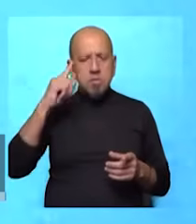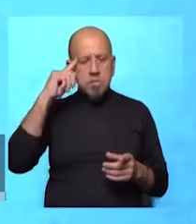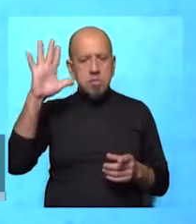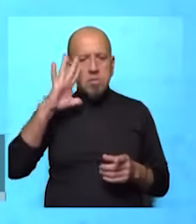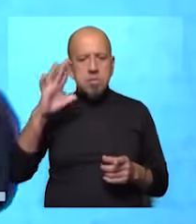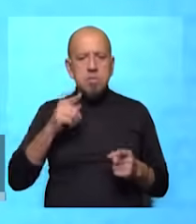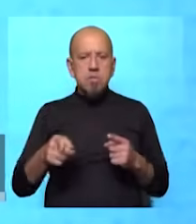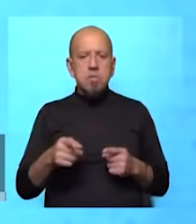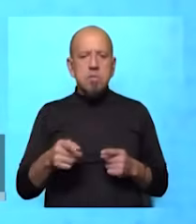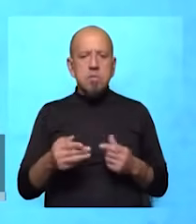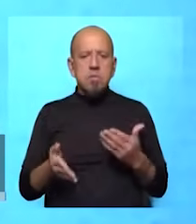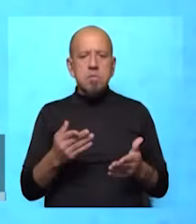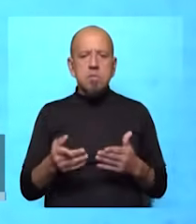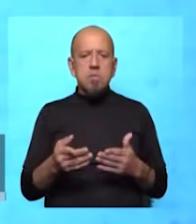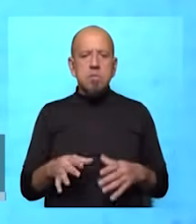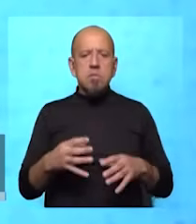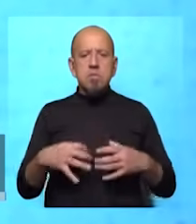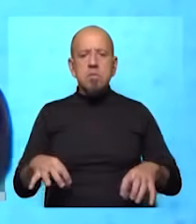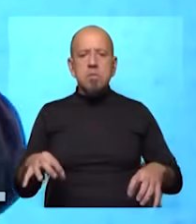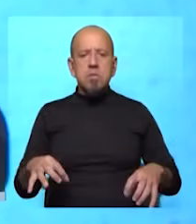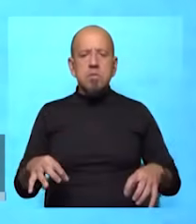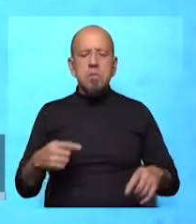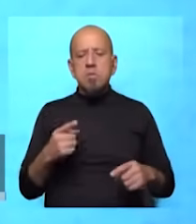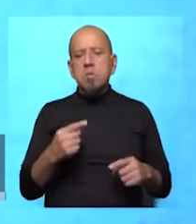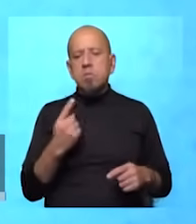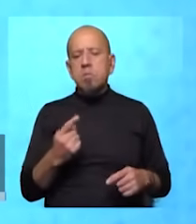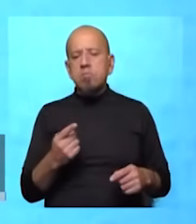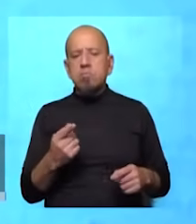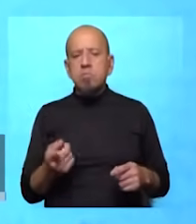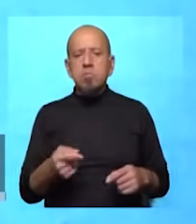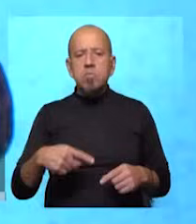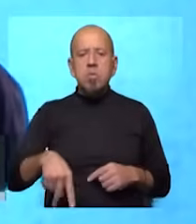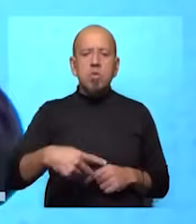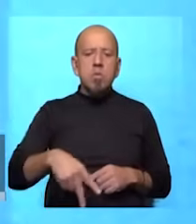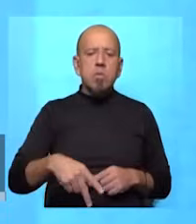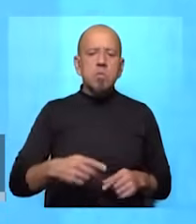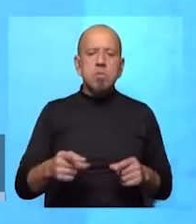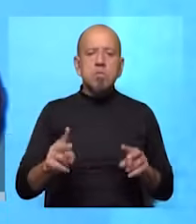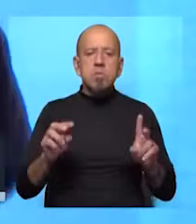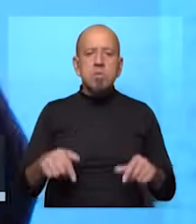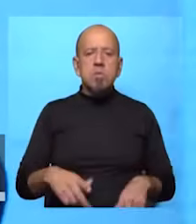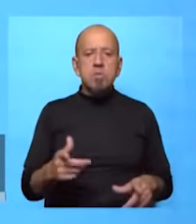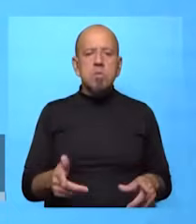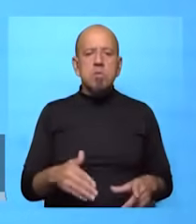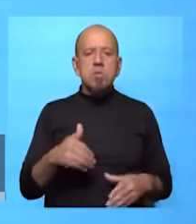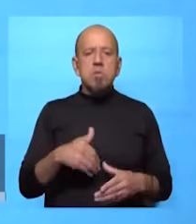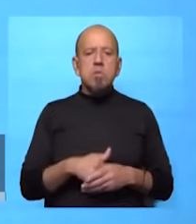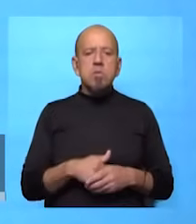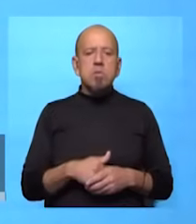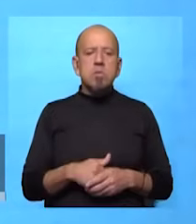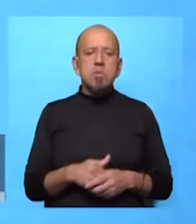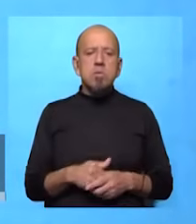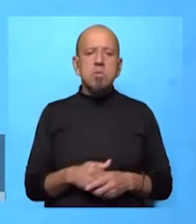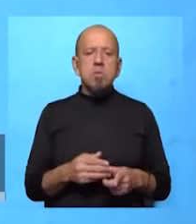bastante parejo no con dos bloques definidos y en una segunda instancia de noviembre definiéndose también por un margen de votos muy similar a lo que pasó en la elección